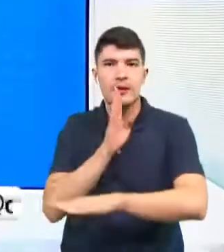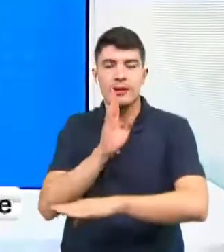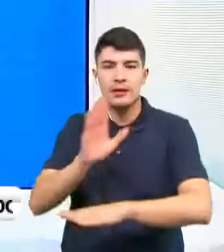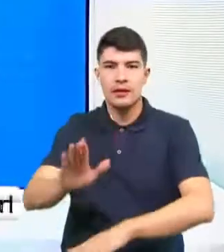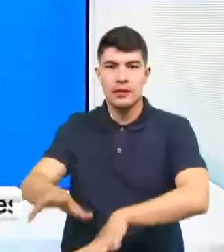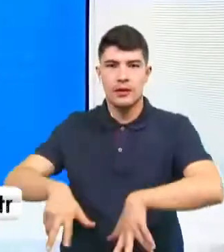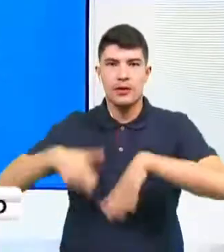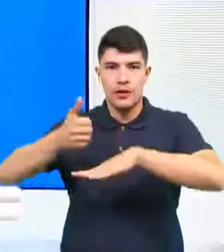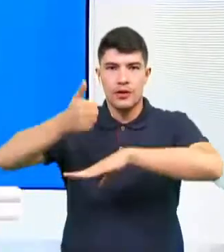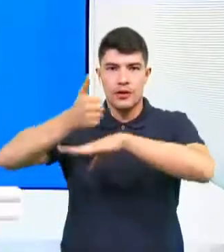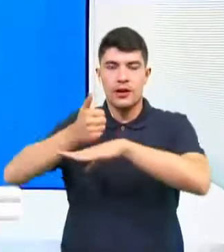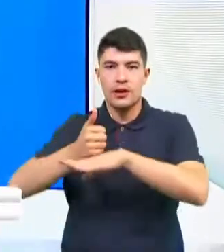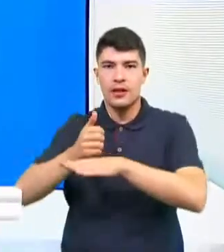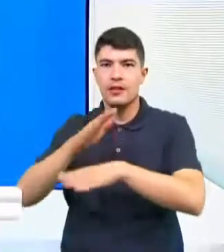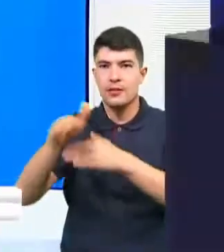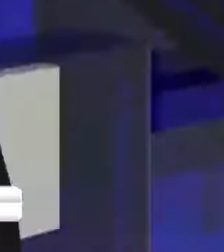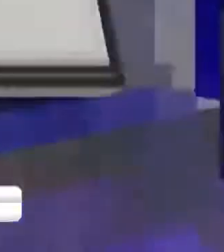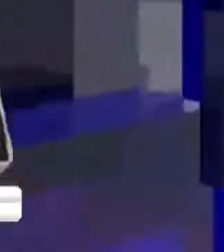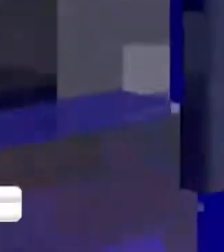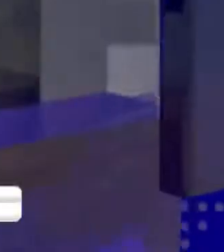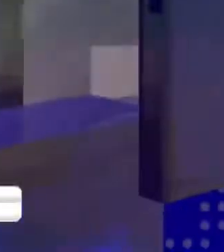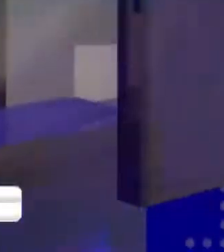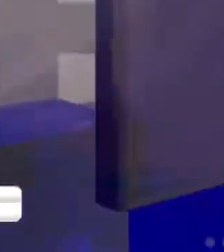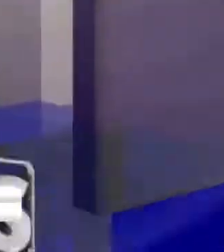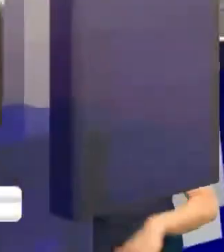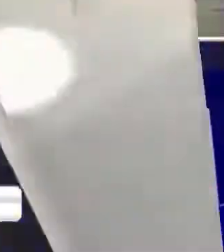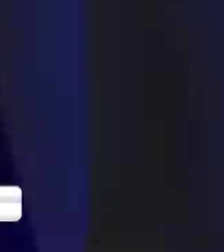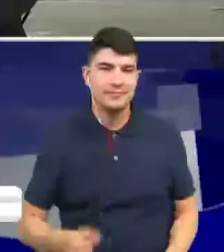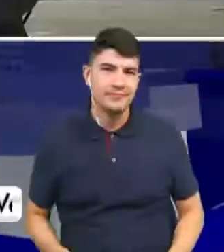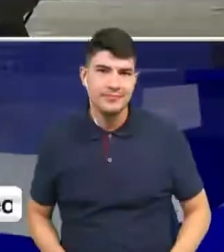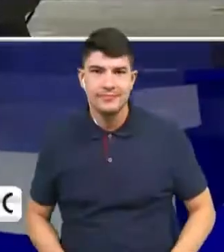los tiene nuestro compañero Jorge Colmenares.